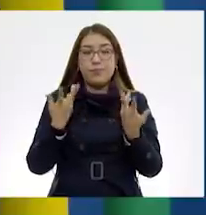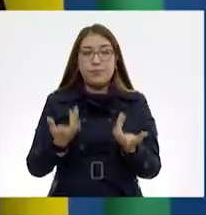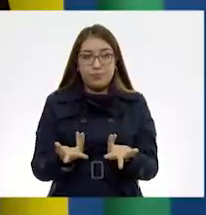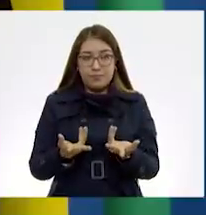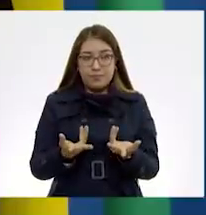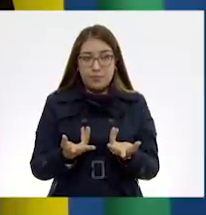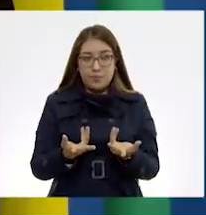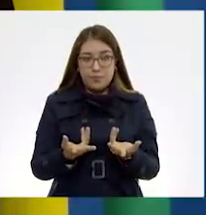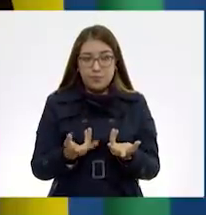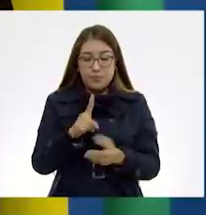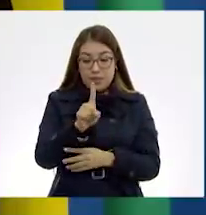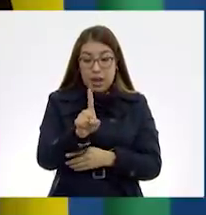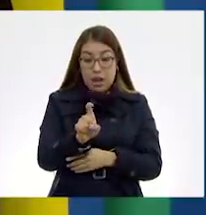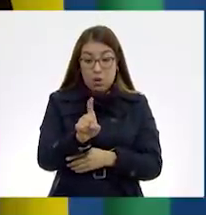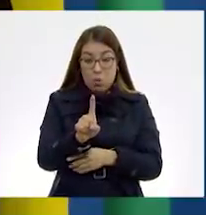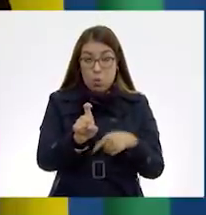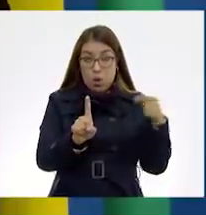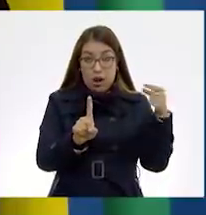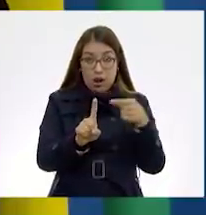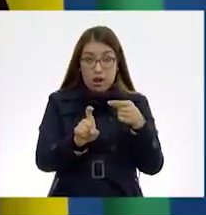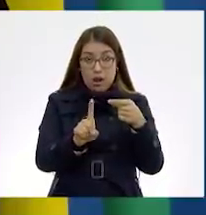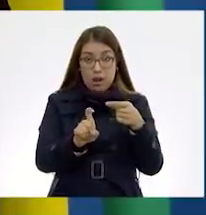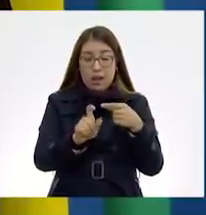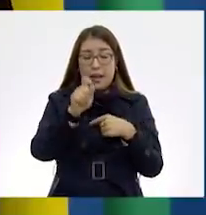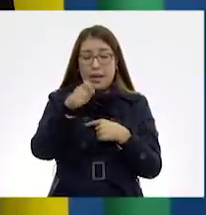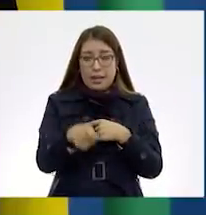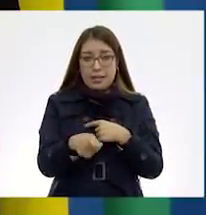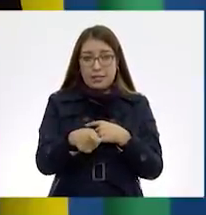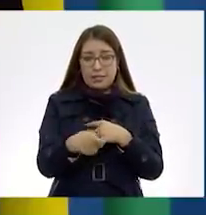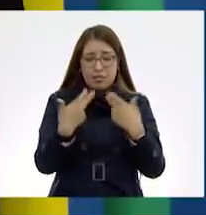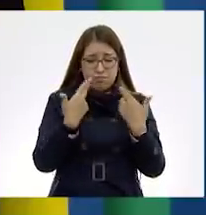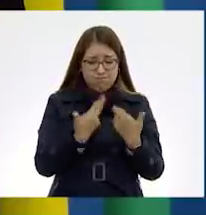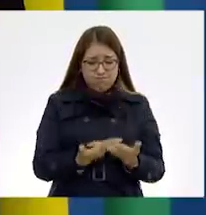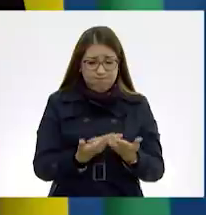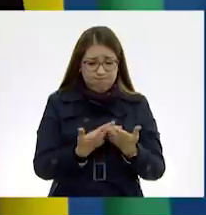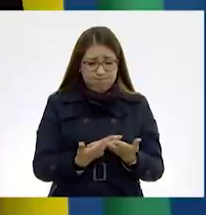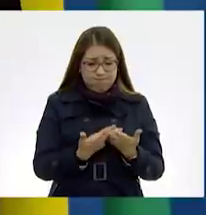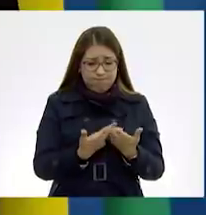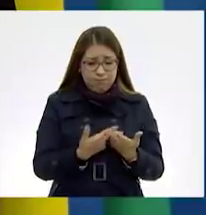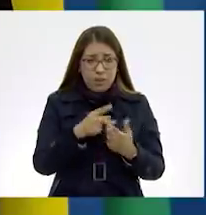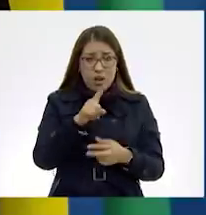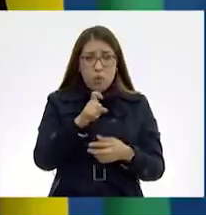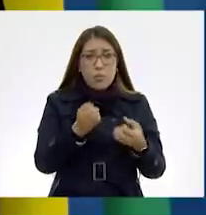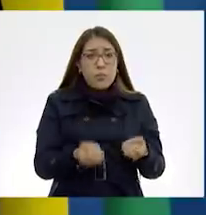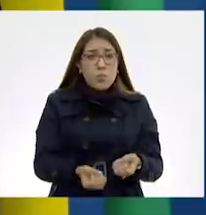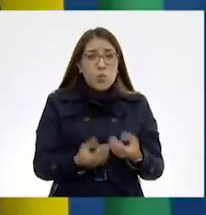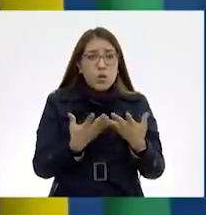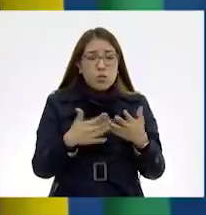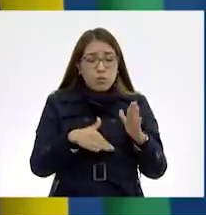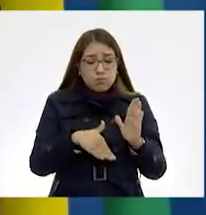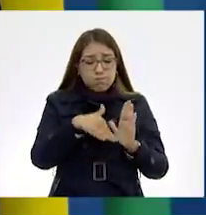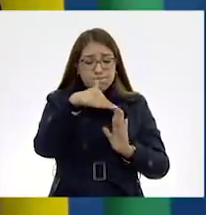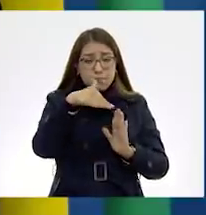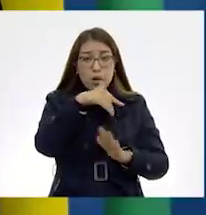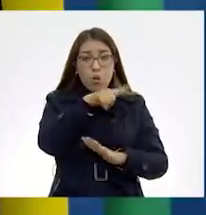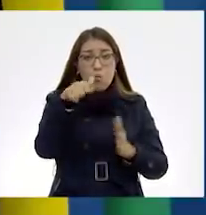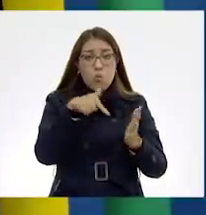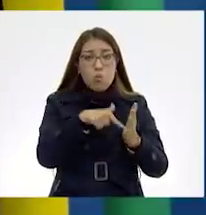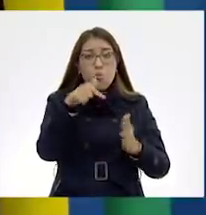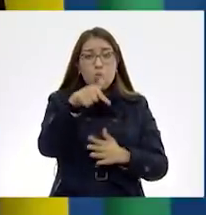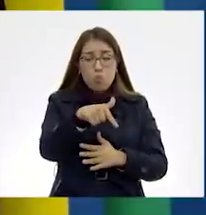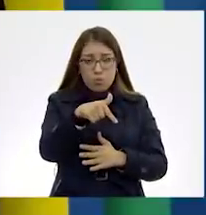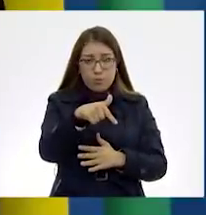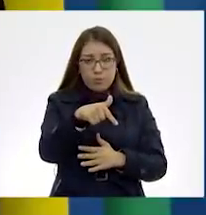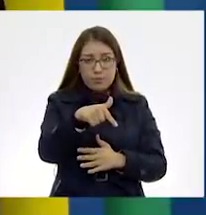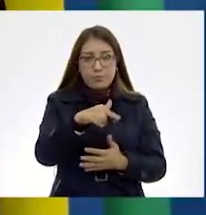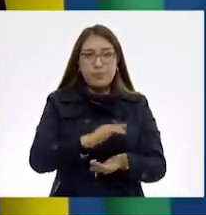la disponibilidad del agua es el volumen total de líquido que hay en una región. Para saber la